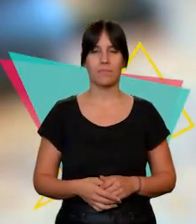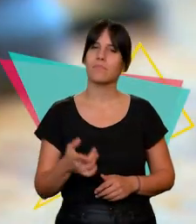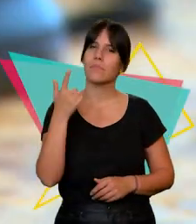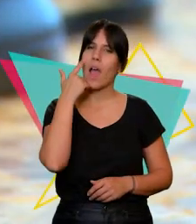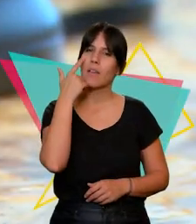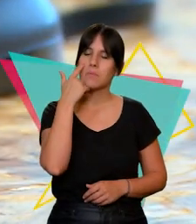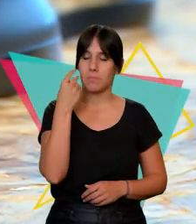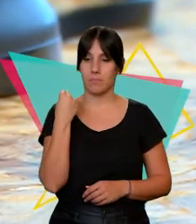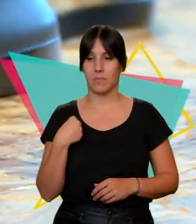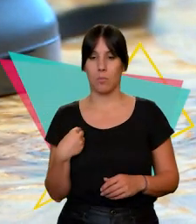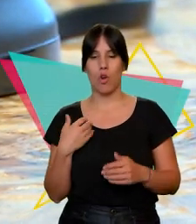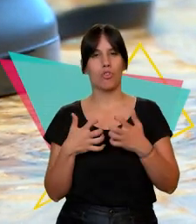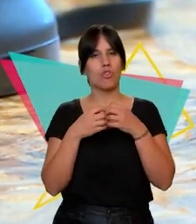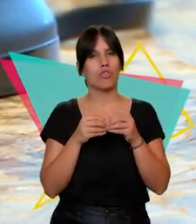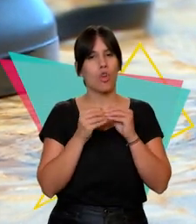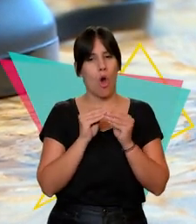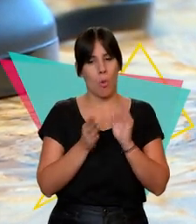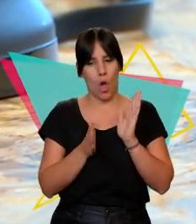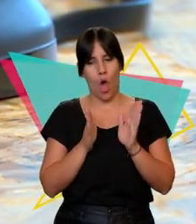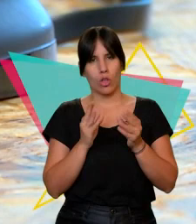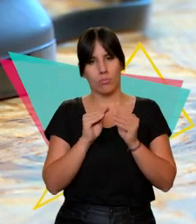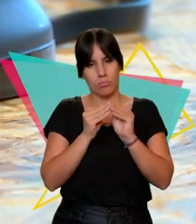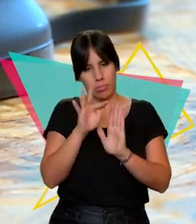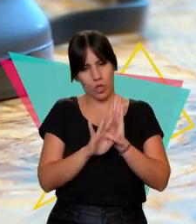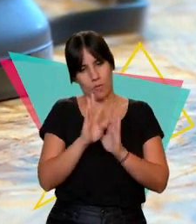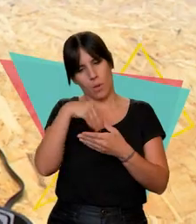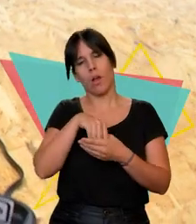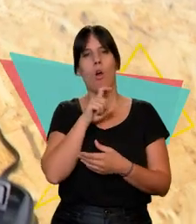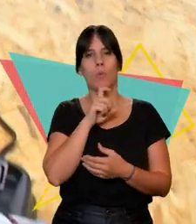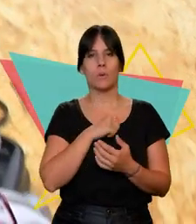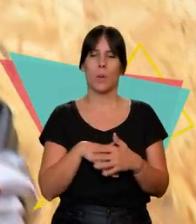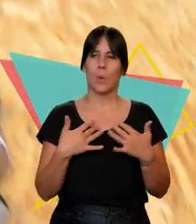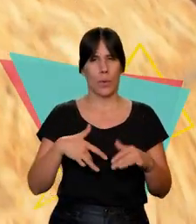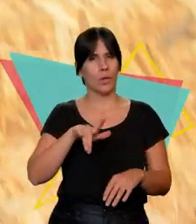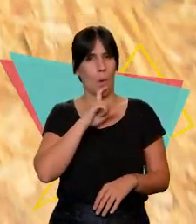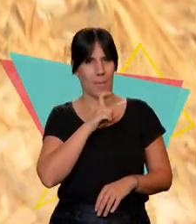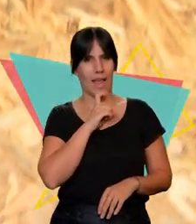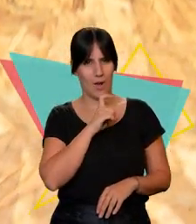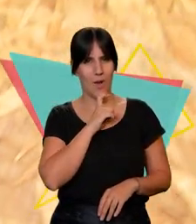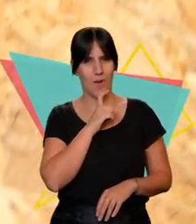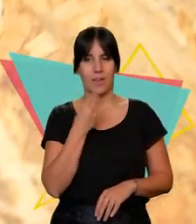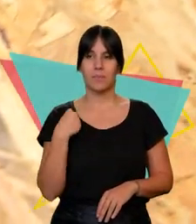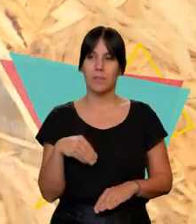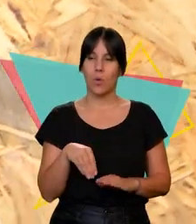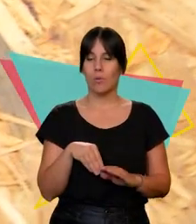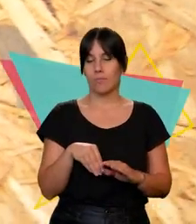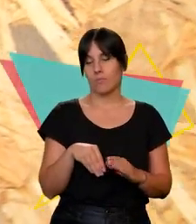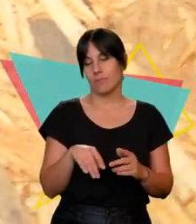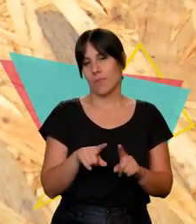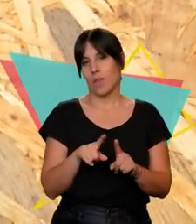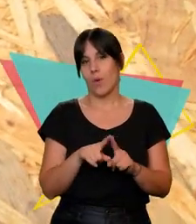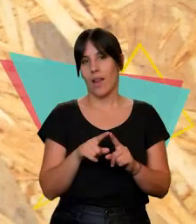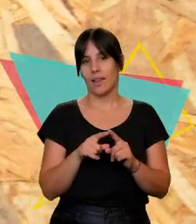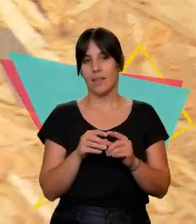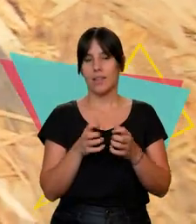¿Cómo se implementa en el robot? Realmente es una pregunta bastante compleja, porque la programación